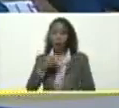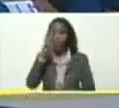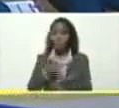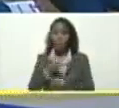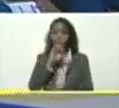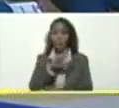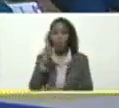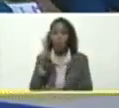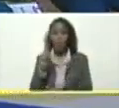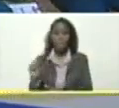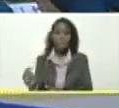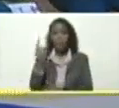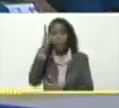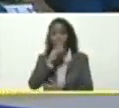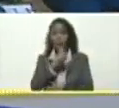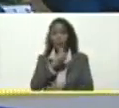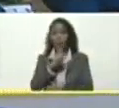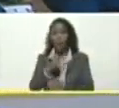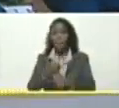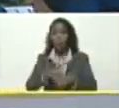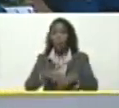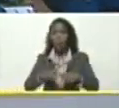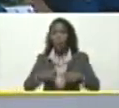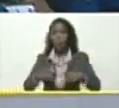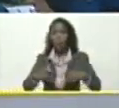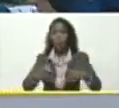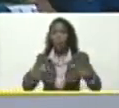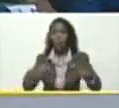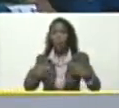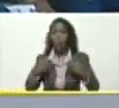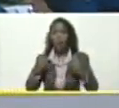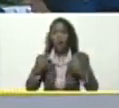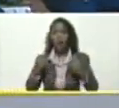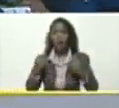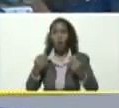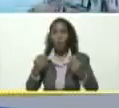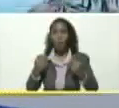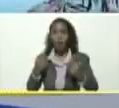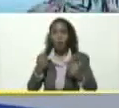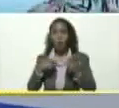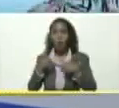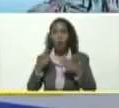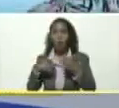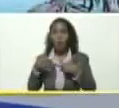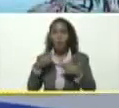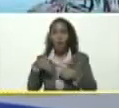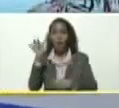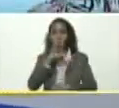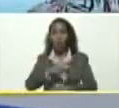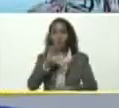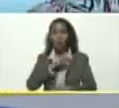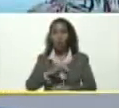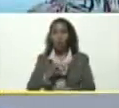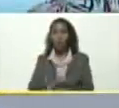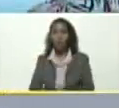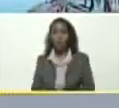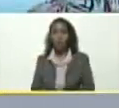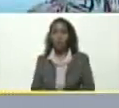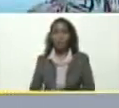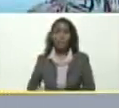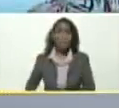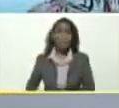2021, primer año del crecimiento económico, comercial, social.